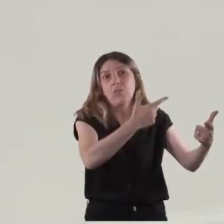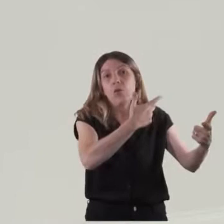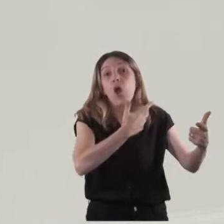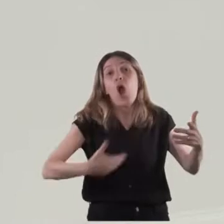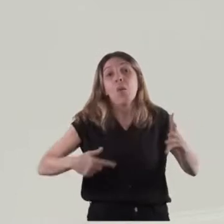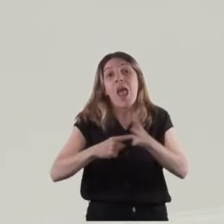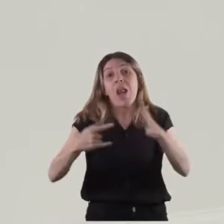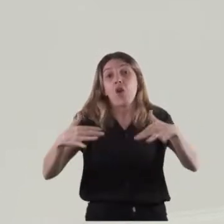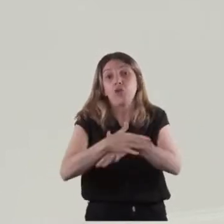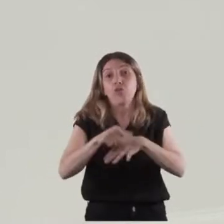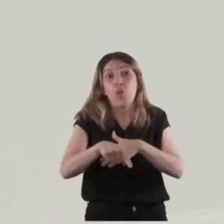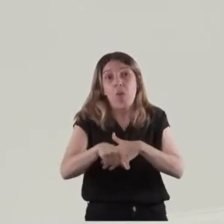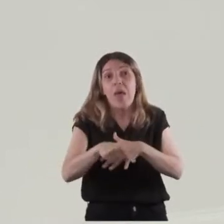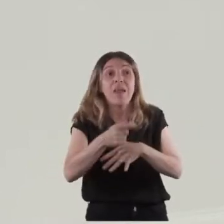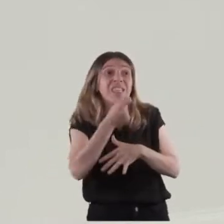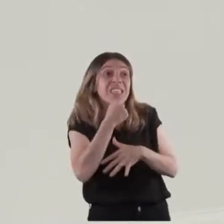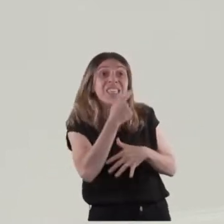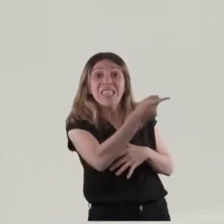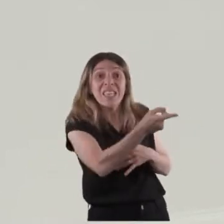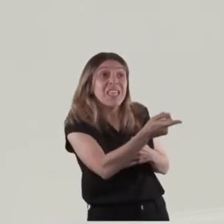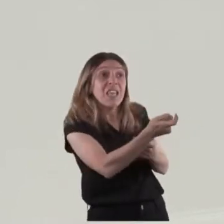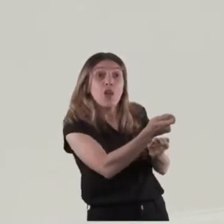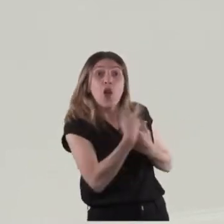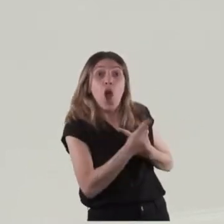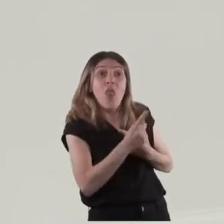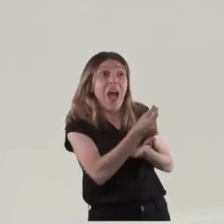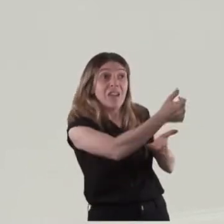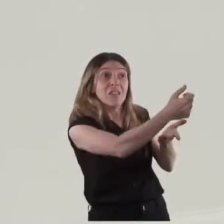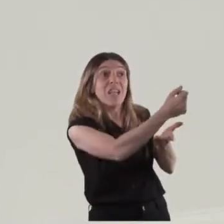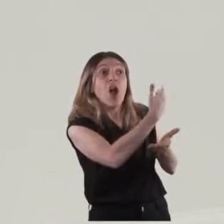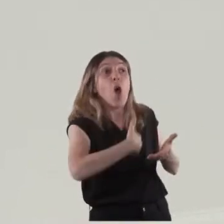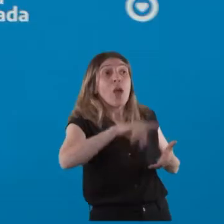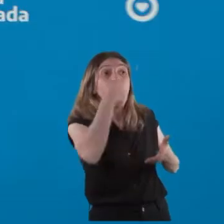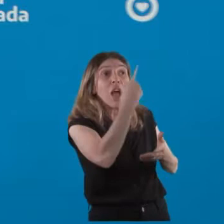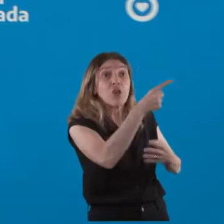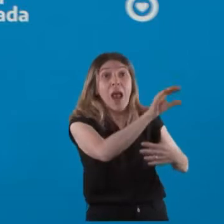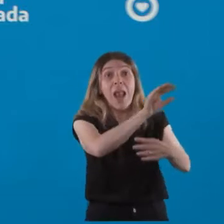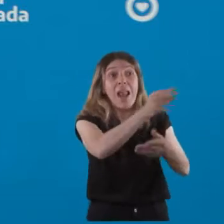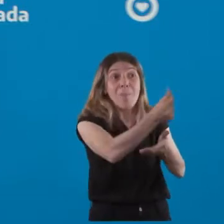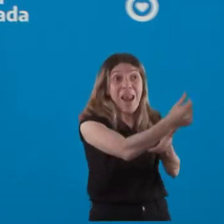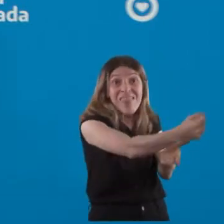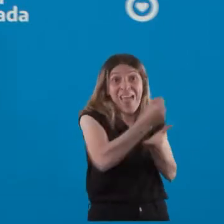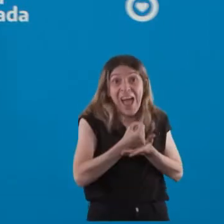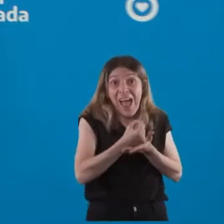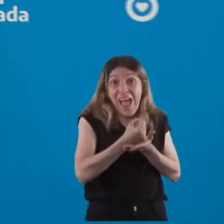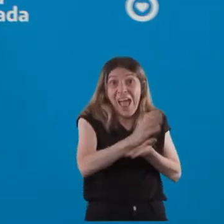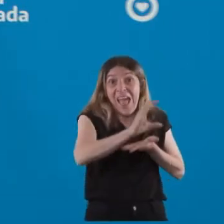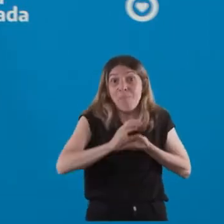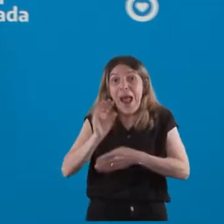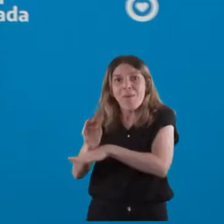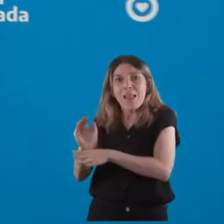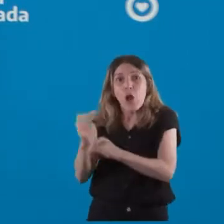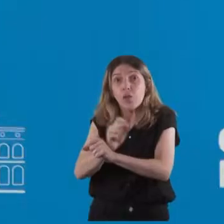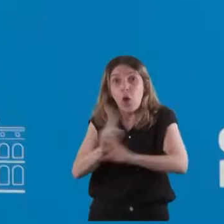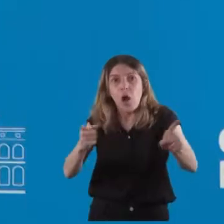en definitiva si no recibe el dinero del gobierno nacional para sostener el transporte yo creo que el señor jorge macri